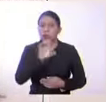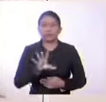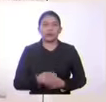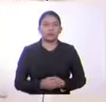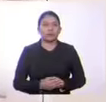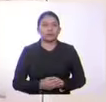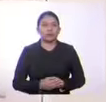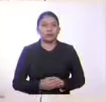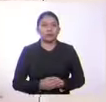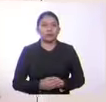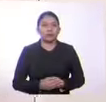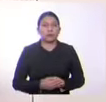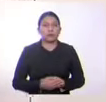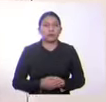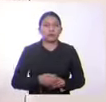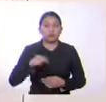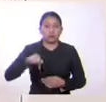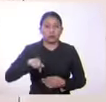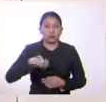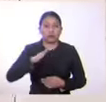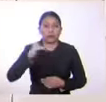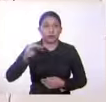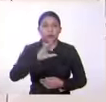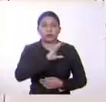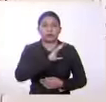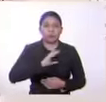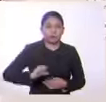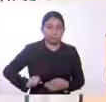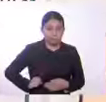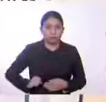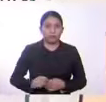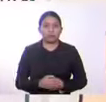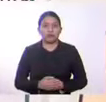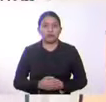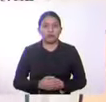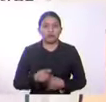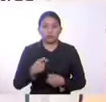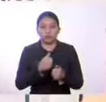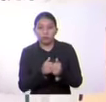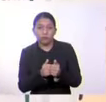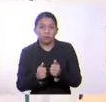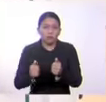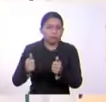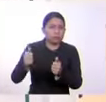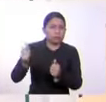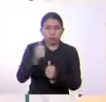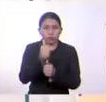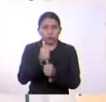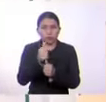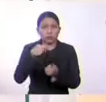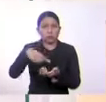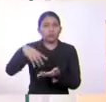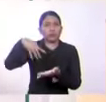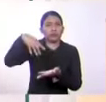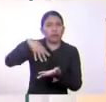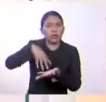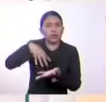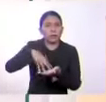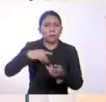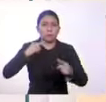la República de El Salvador es un Estado soberano, que la soberanía reside en el pueblo, que